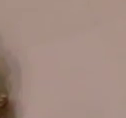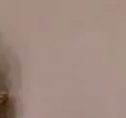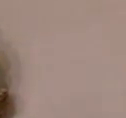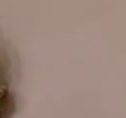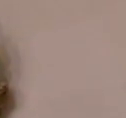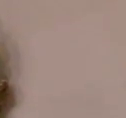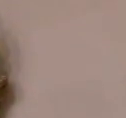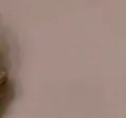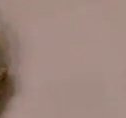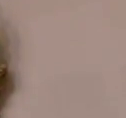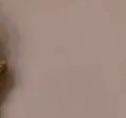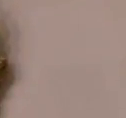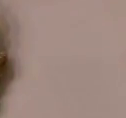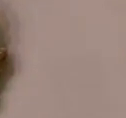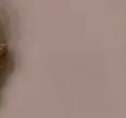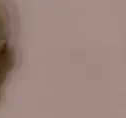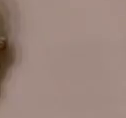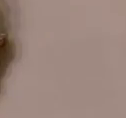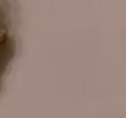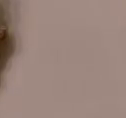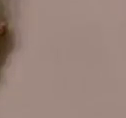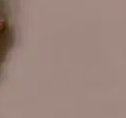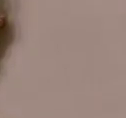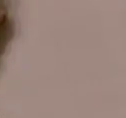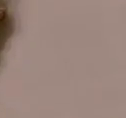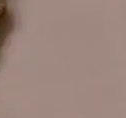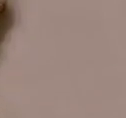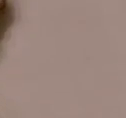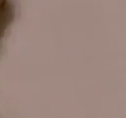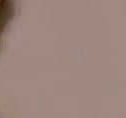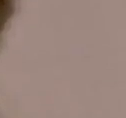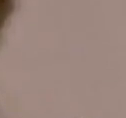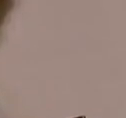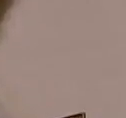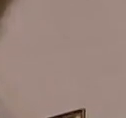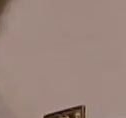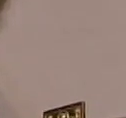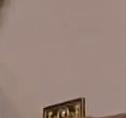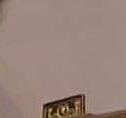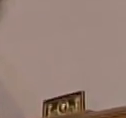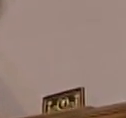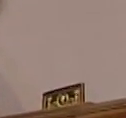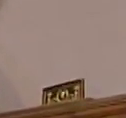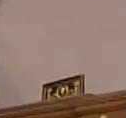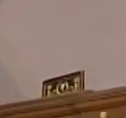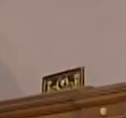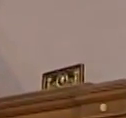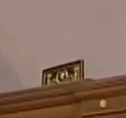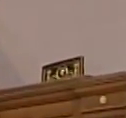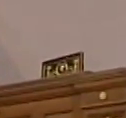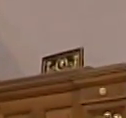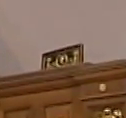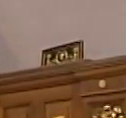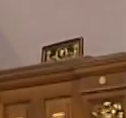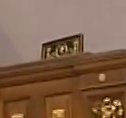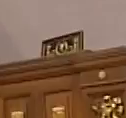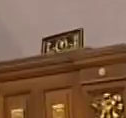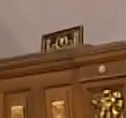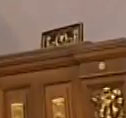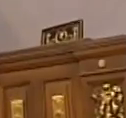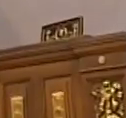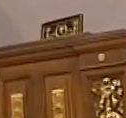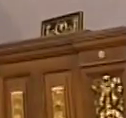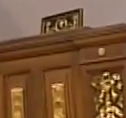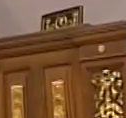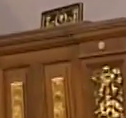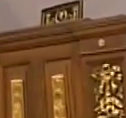todos los venezolanos, de todas y todas, a propósito de esta guerra económica que enfrenta nuestro país. En estos momentos también se dio